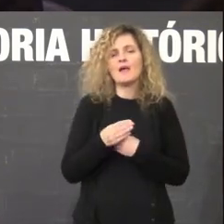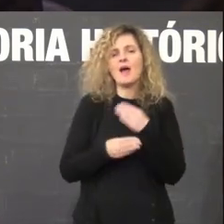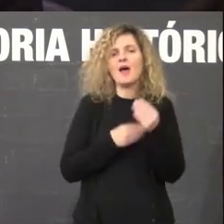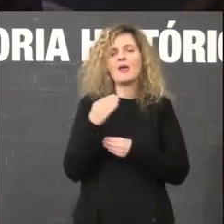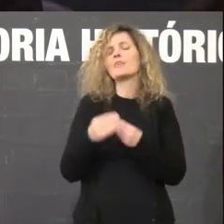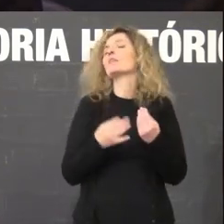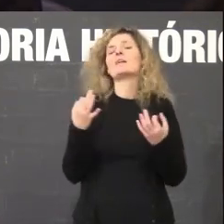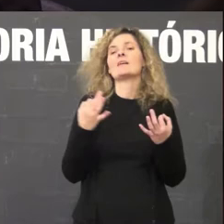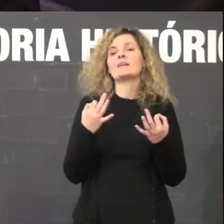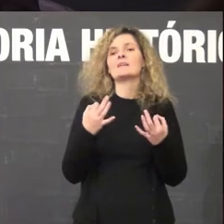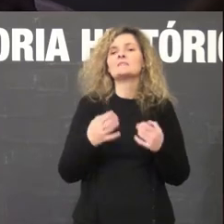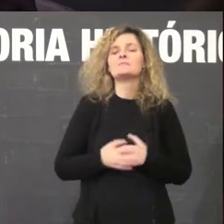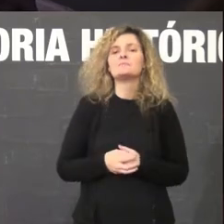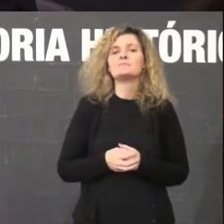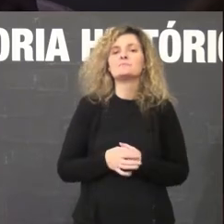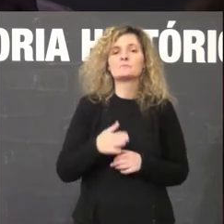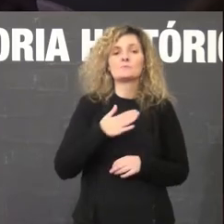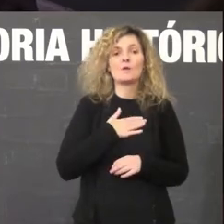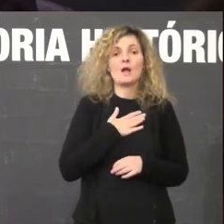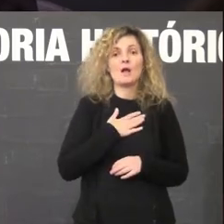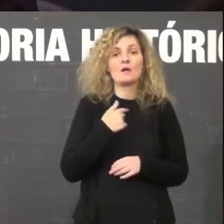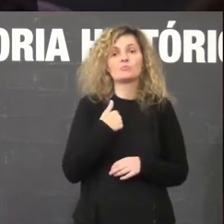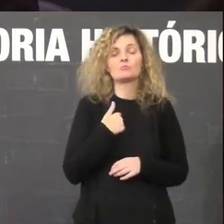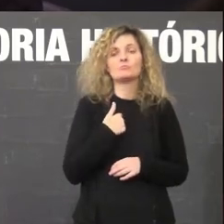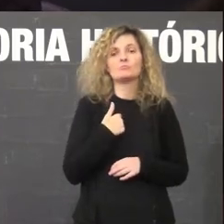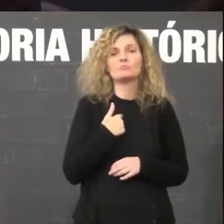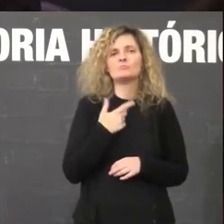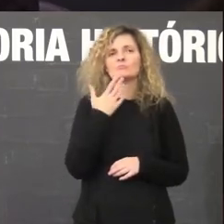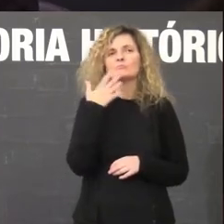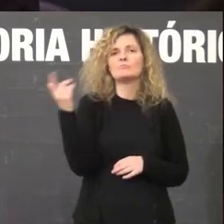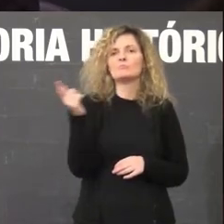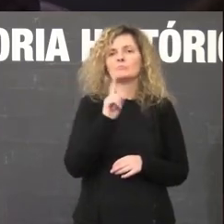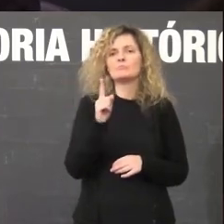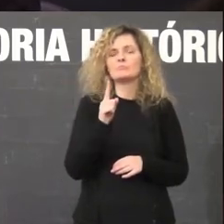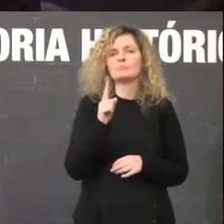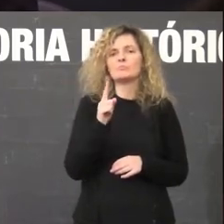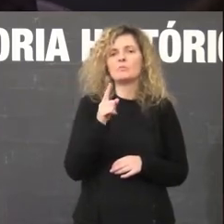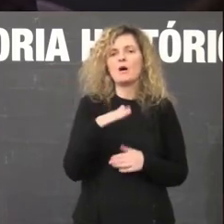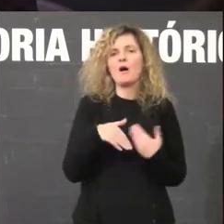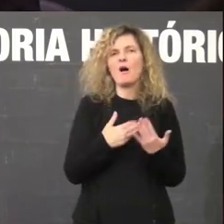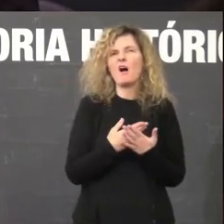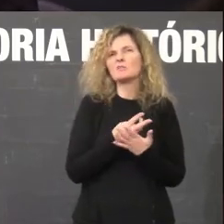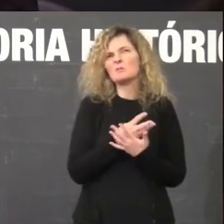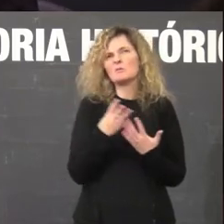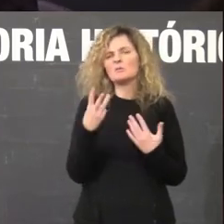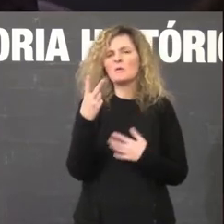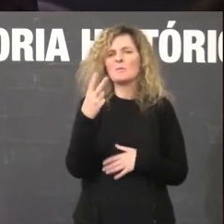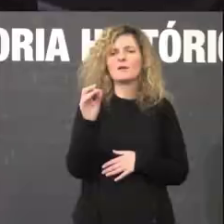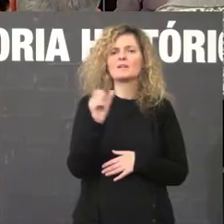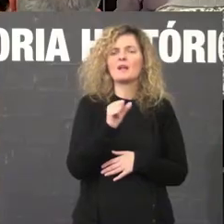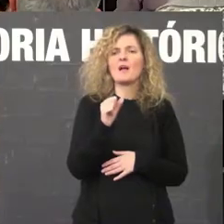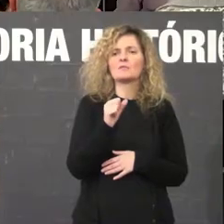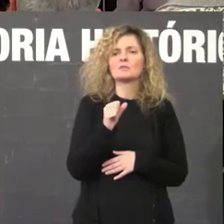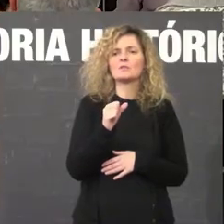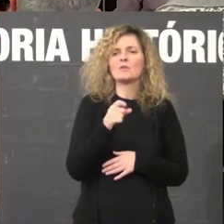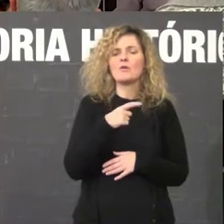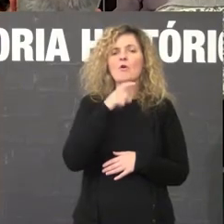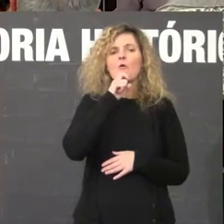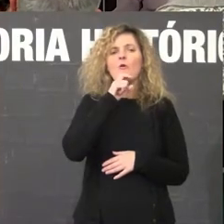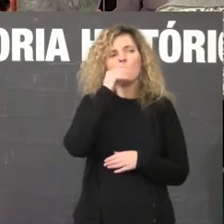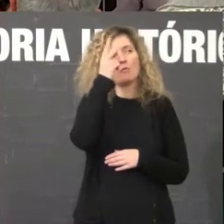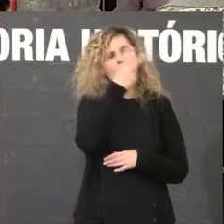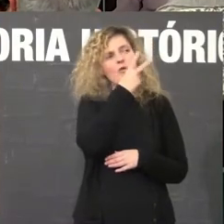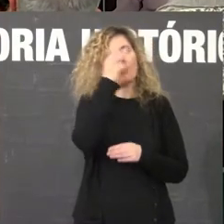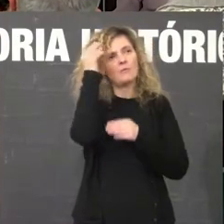que eu, por exemplo, descoñeza até os 18 ou 20 anos como pensaban meus